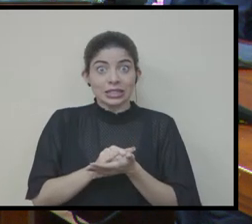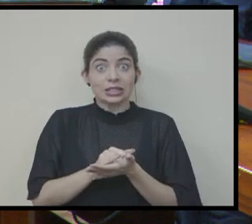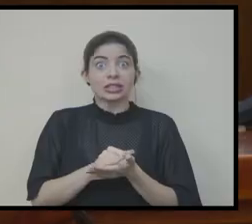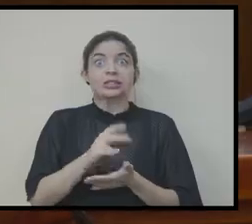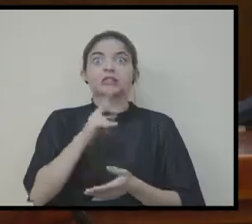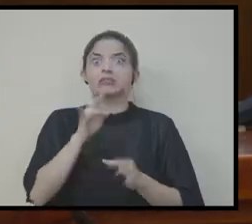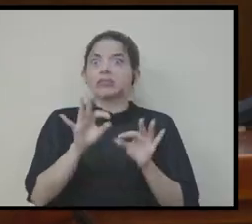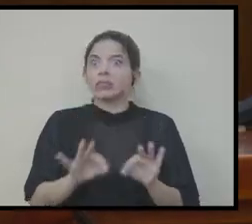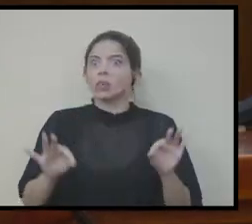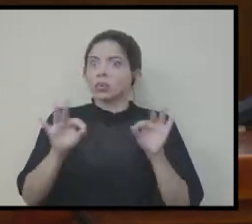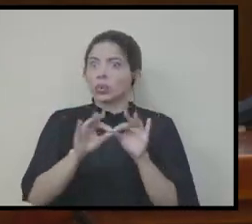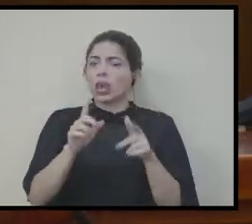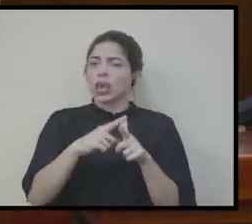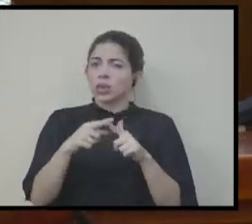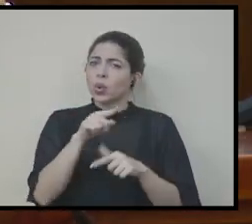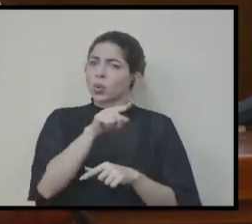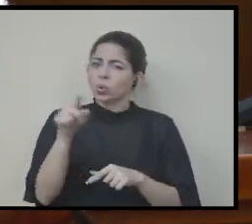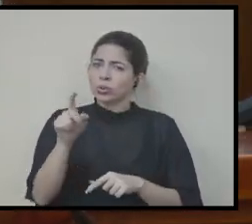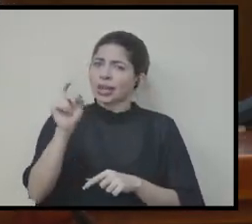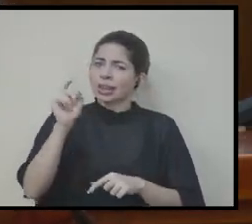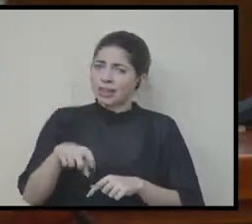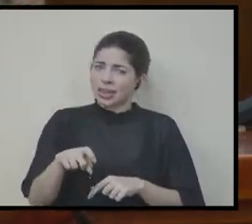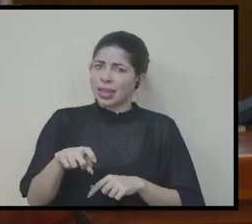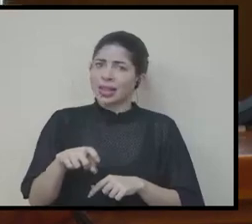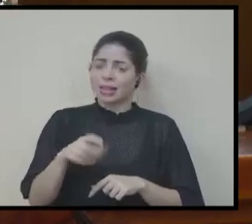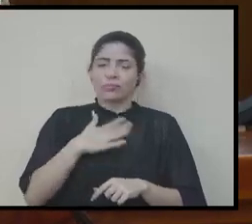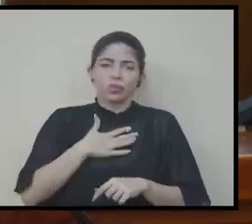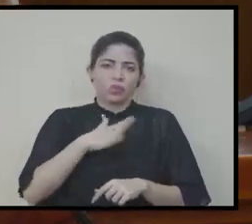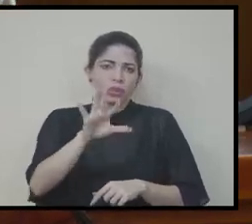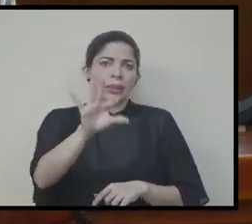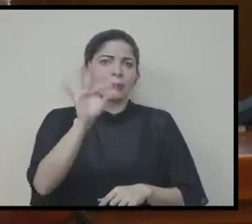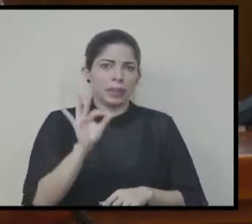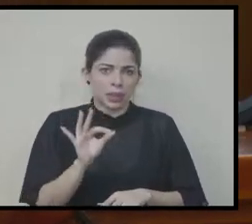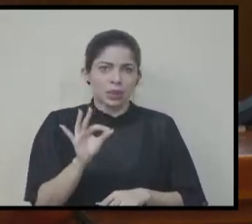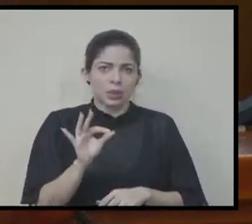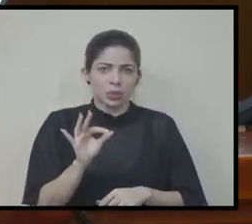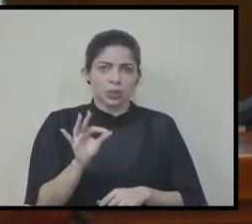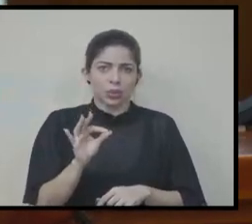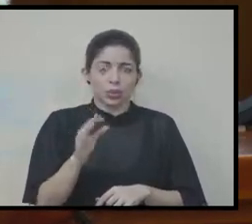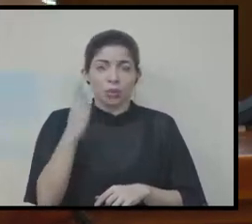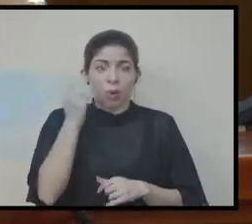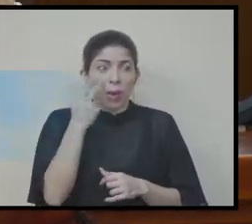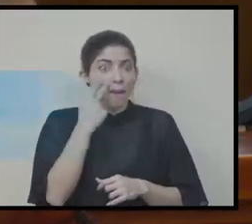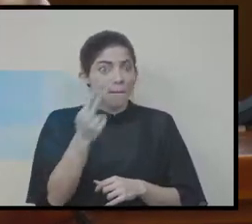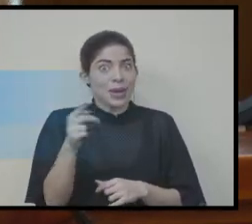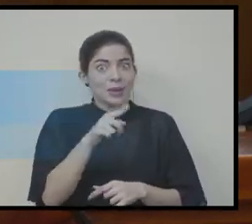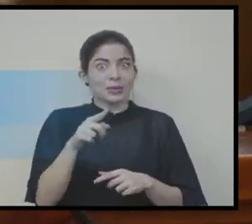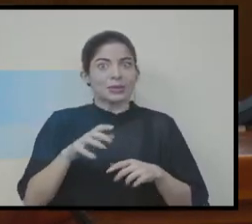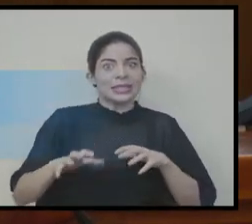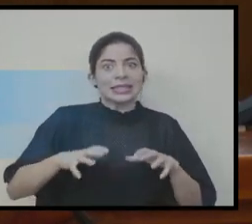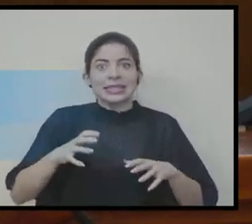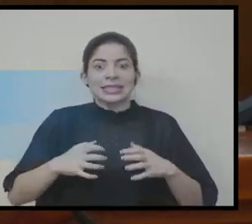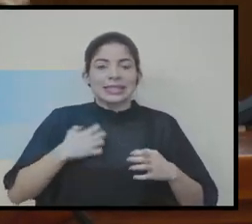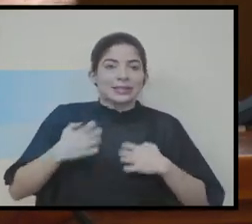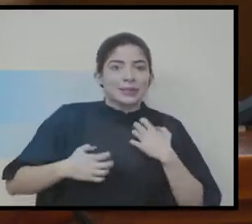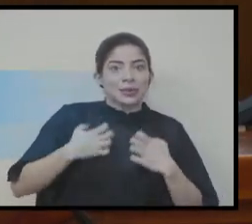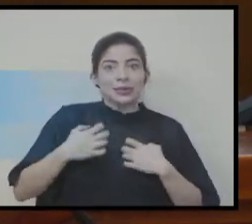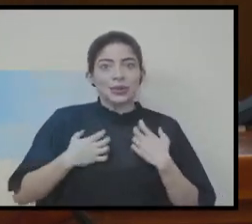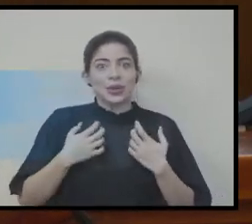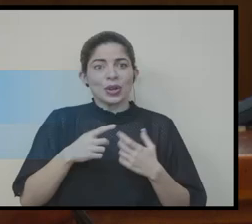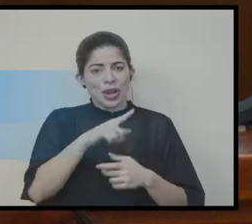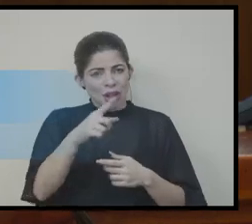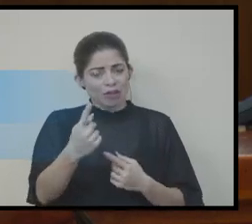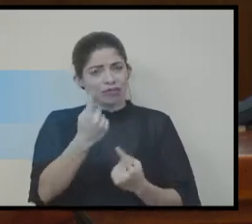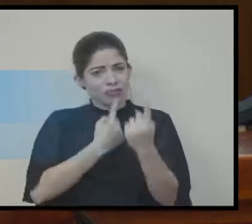es fundamental. Entonces, ustedes tienen que, los invito, me explico, ya que los veo que son inquietos y que están ahí, que se